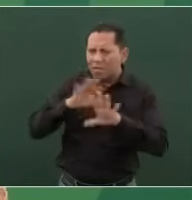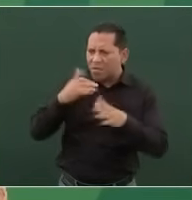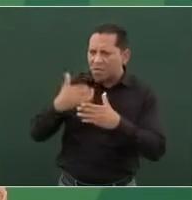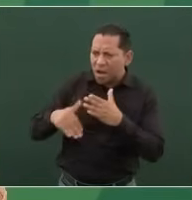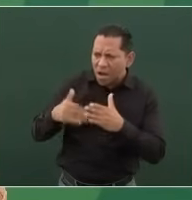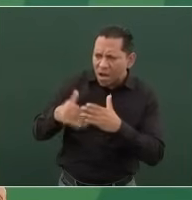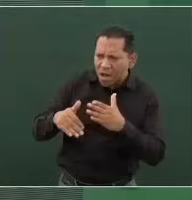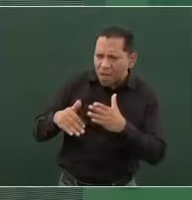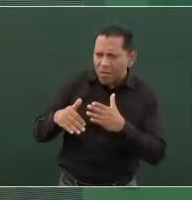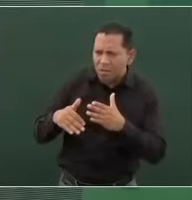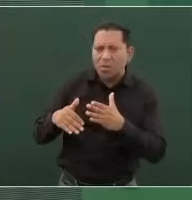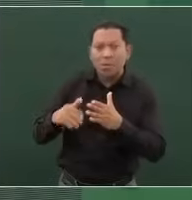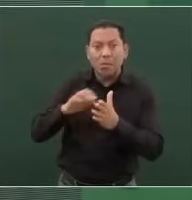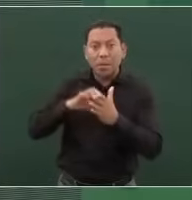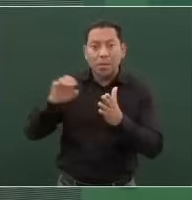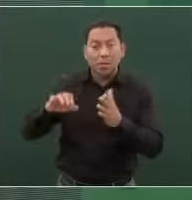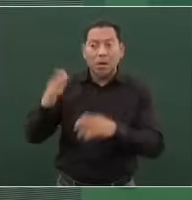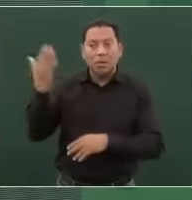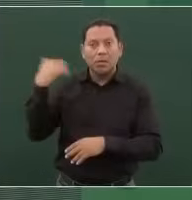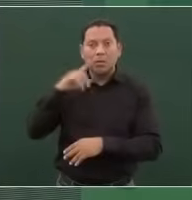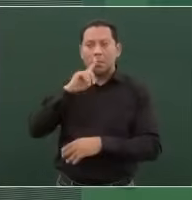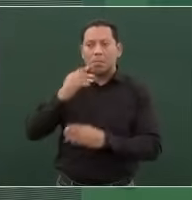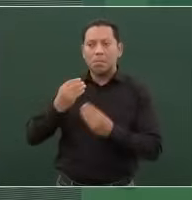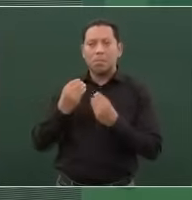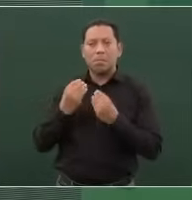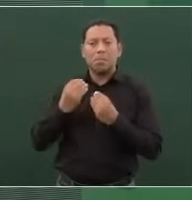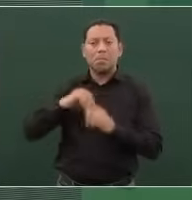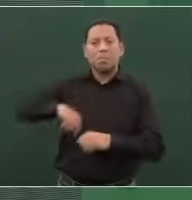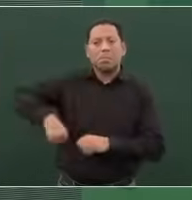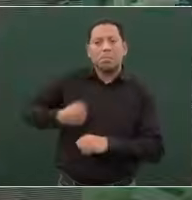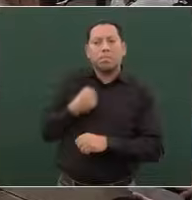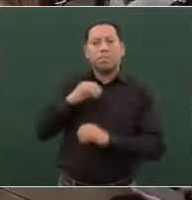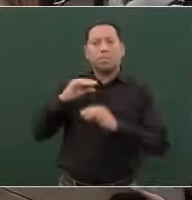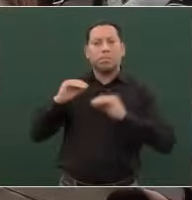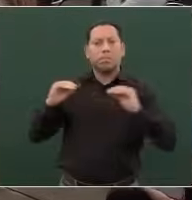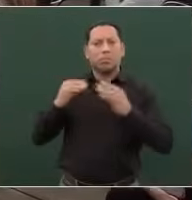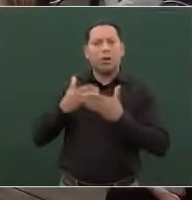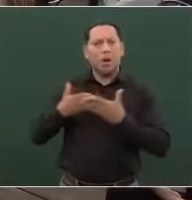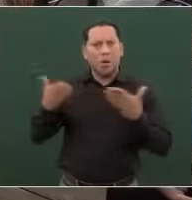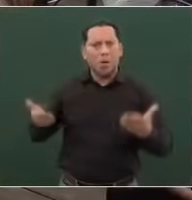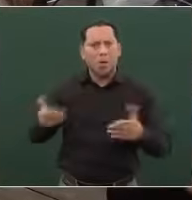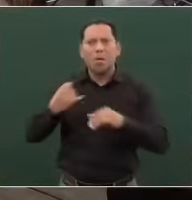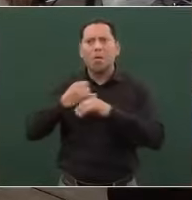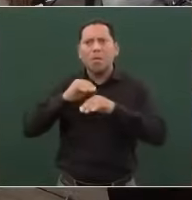Lo que no dijeron en su momento, ahora está saliendo.